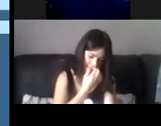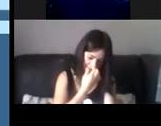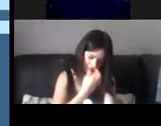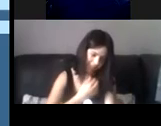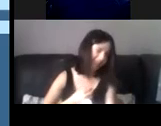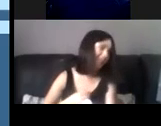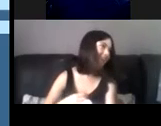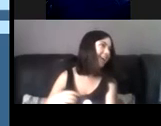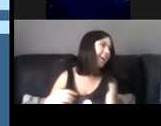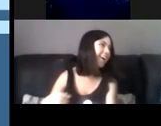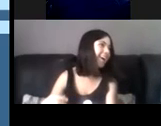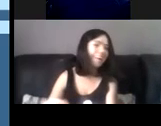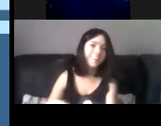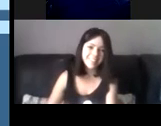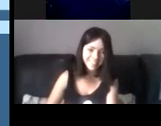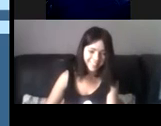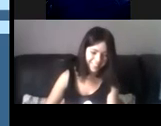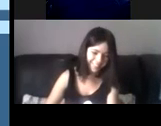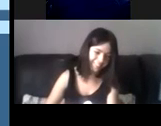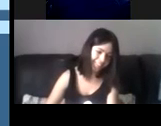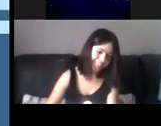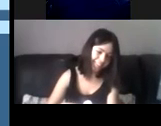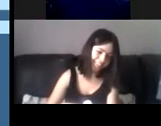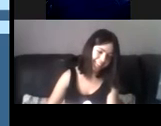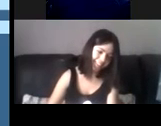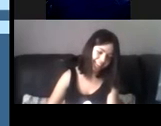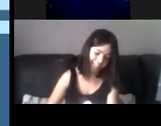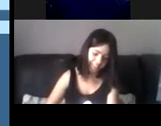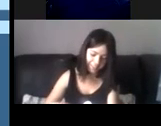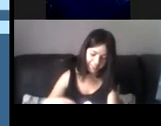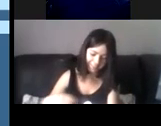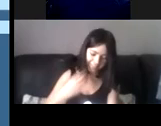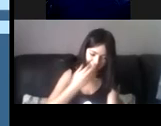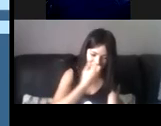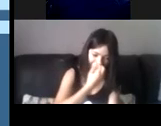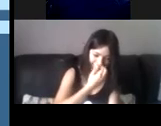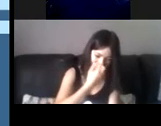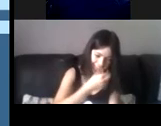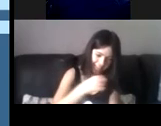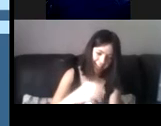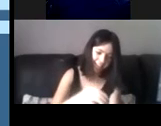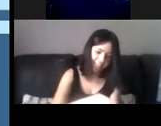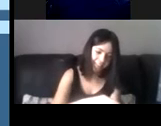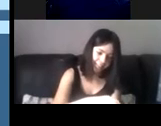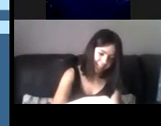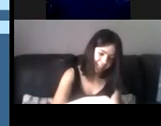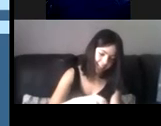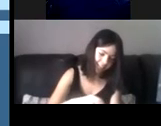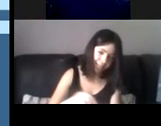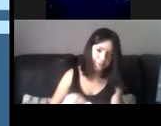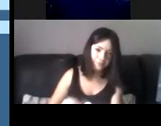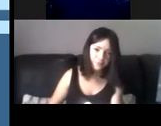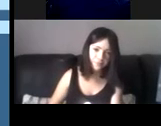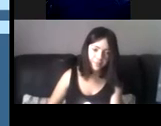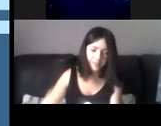solamente van a ser editados para mí pero con la finalidad de que el receptor ideal de ustedes lean el libro cierto